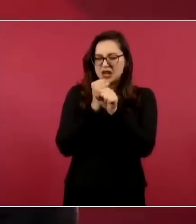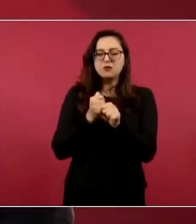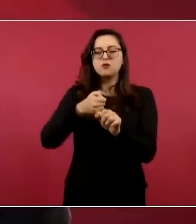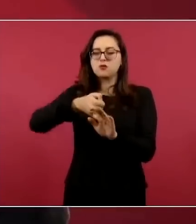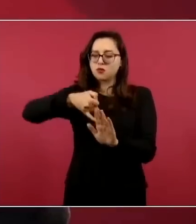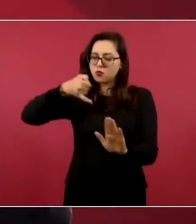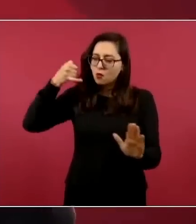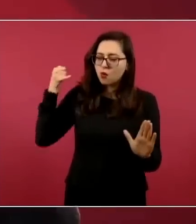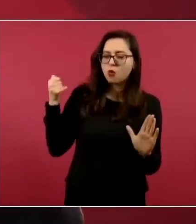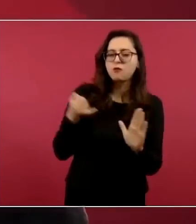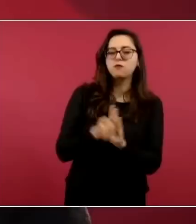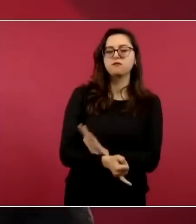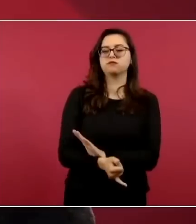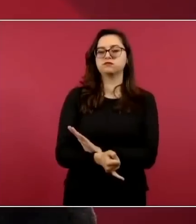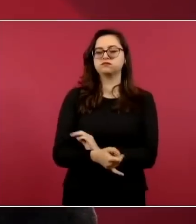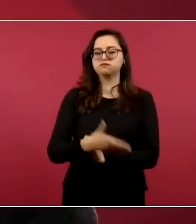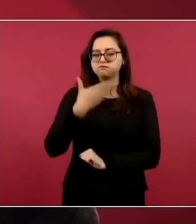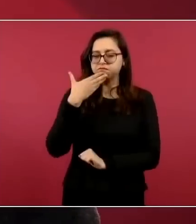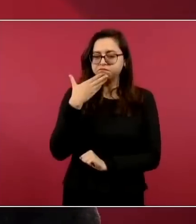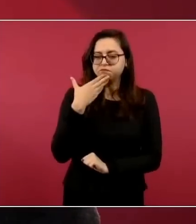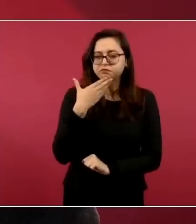a